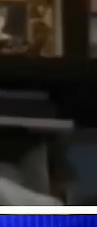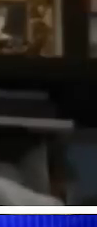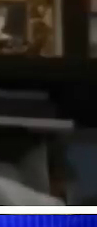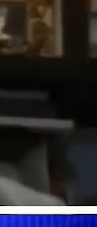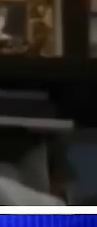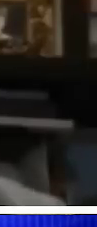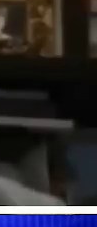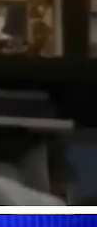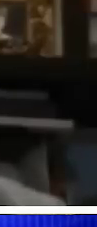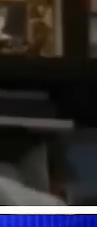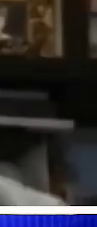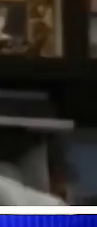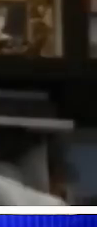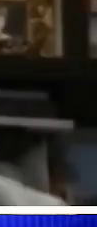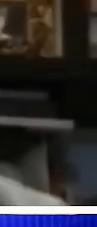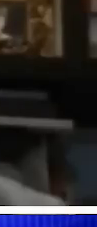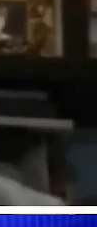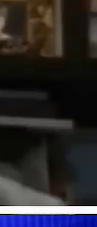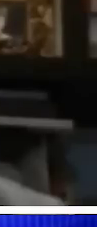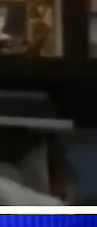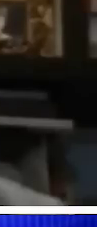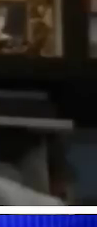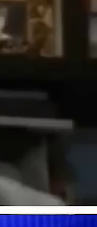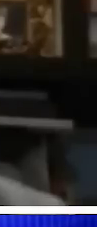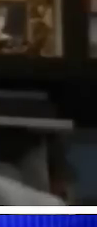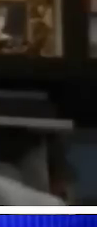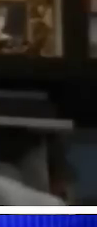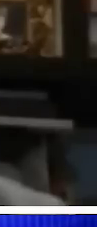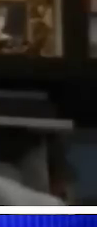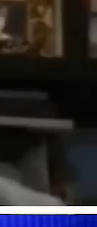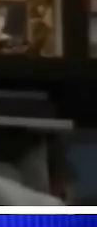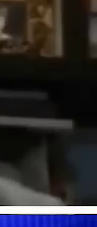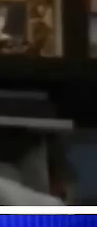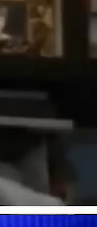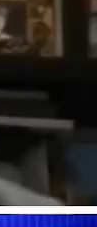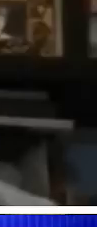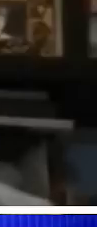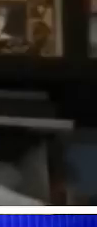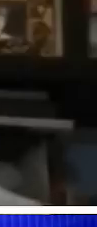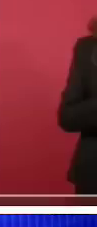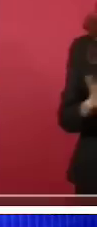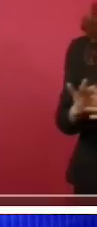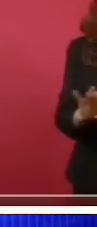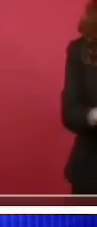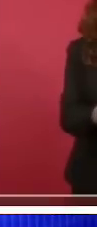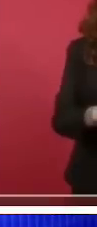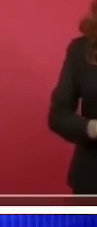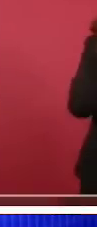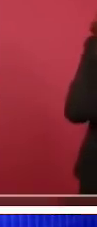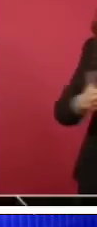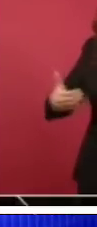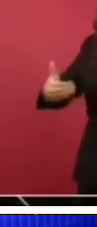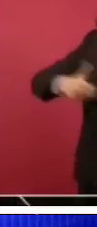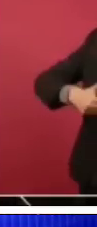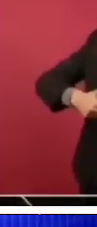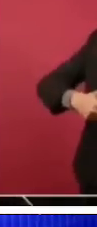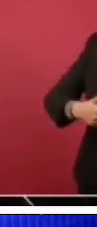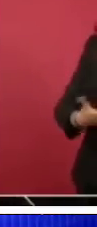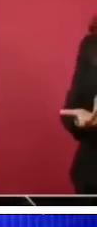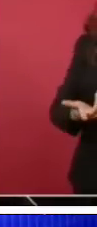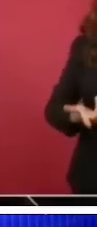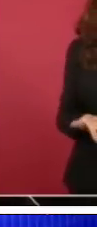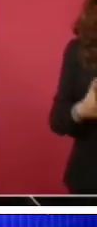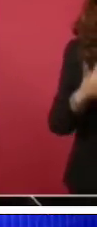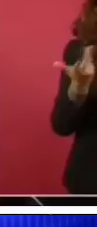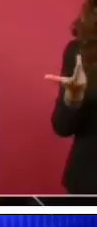en el tema de la seguridad él hablaba de la Gráfica del secuestro por el daño también que provoca en las familias y lo importante que es reducir